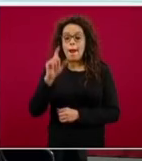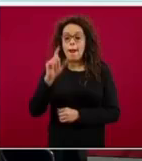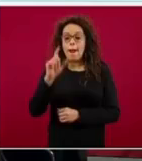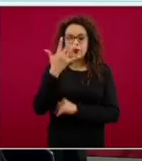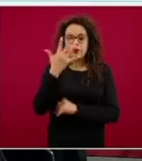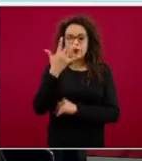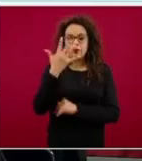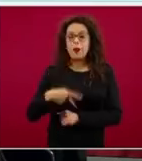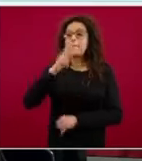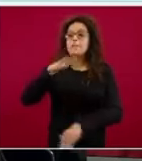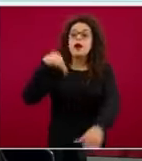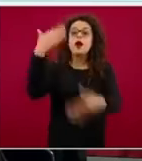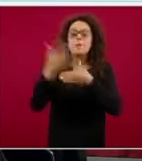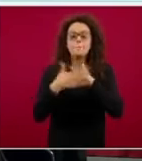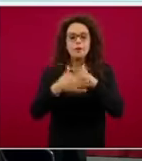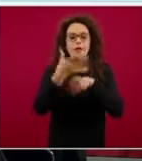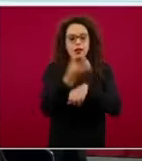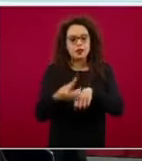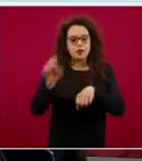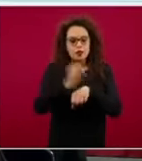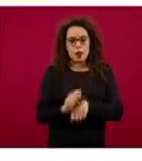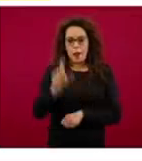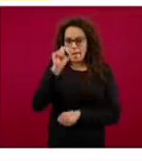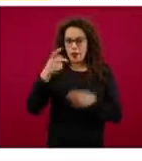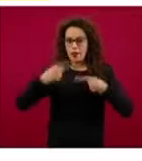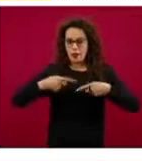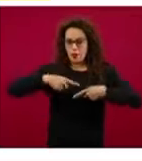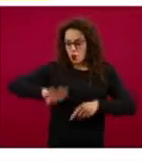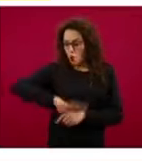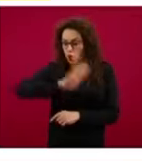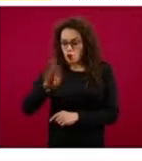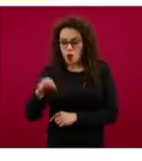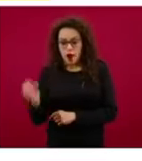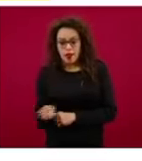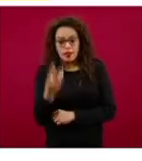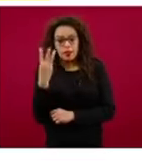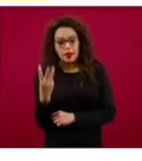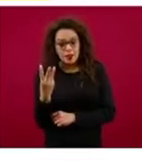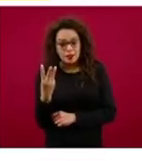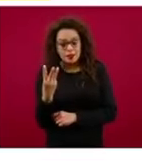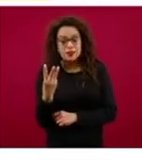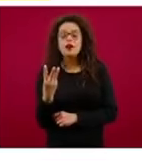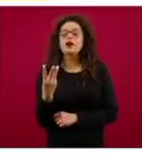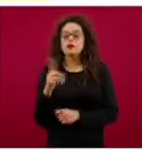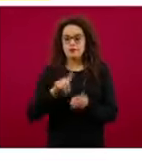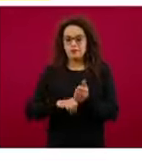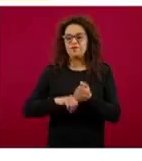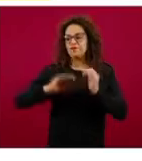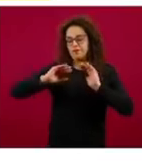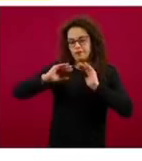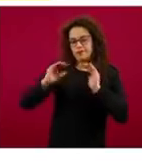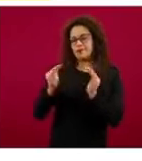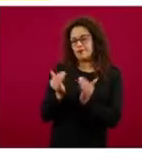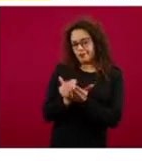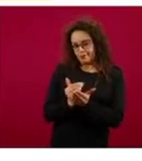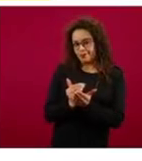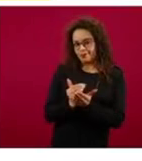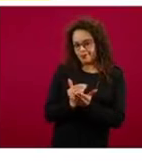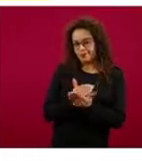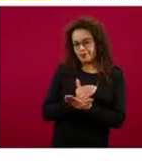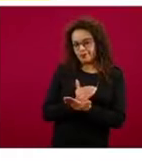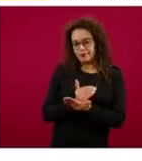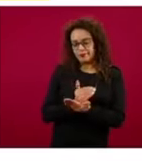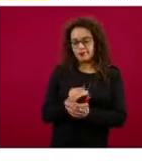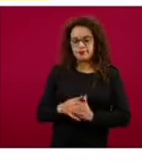si en la siguiente semana de 20 personas mueren 3, pues la letalidad se reduce sustancialmente. Y por eso esta